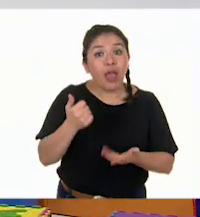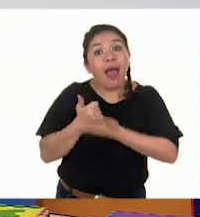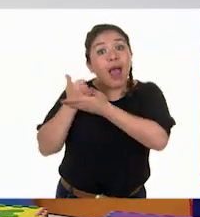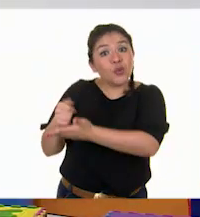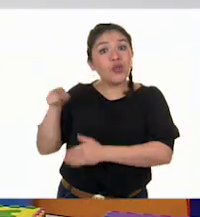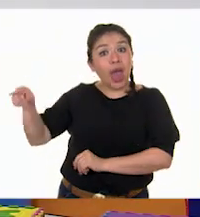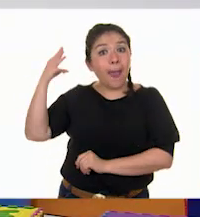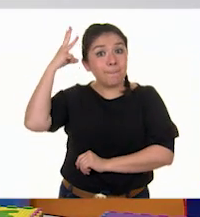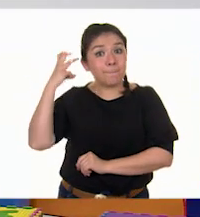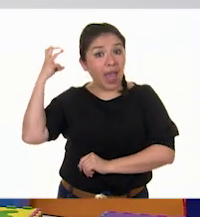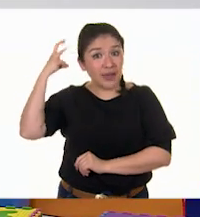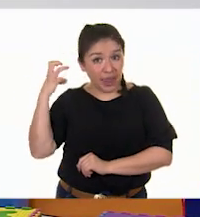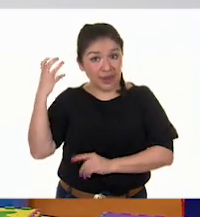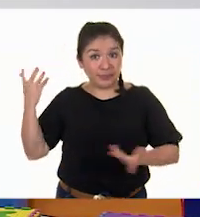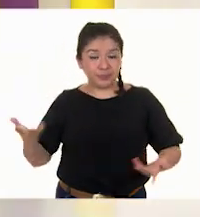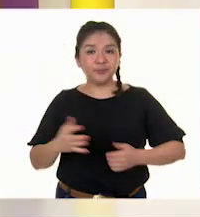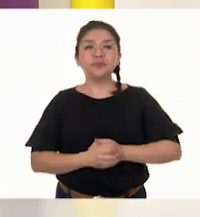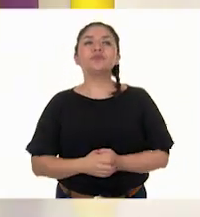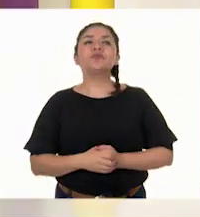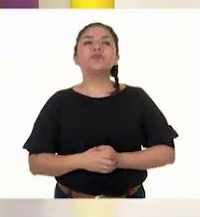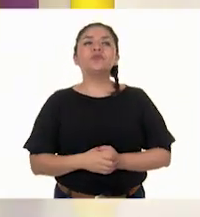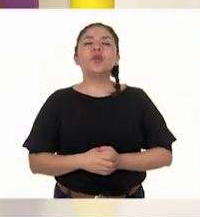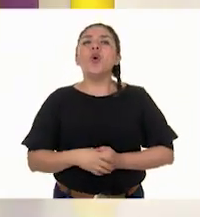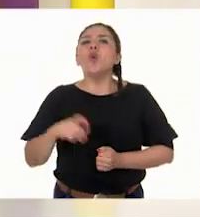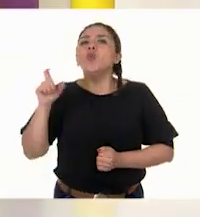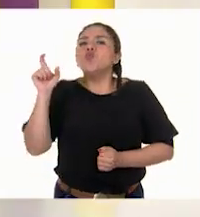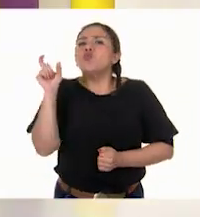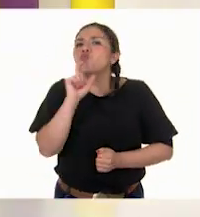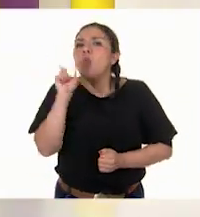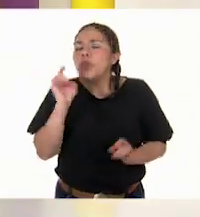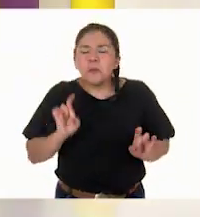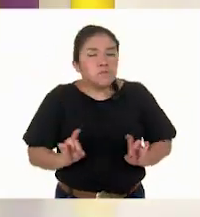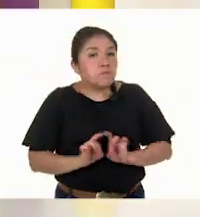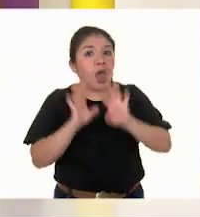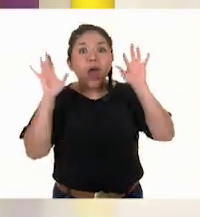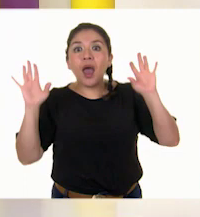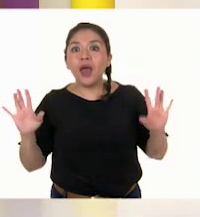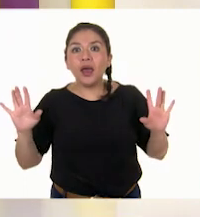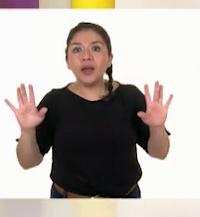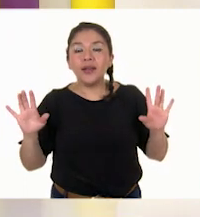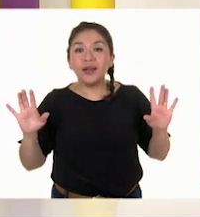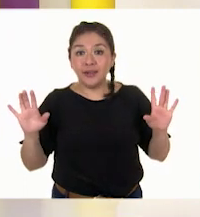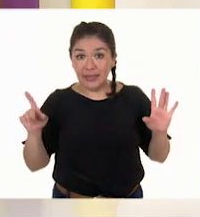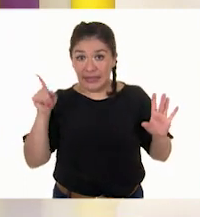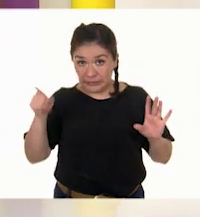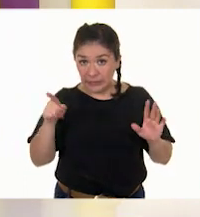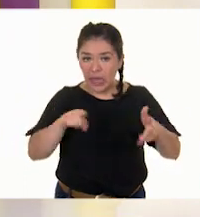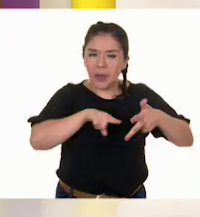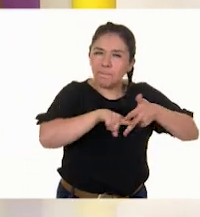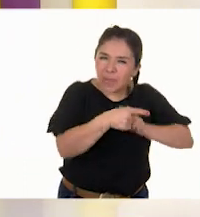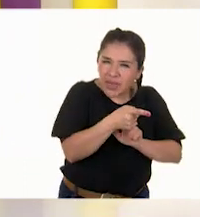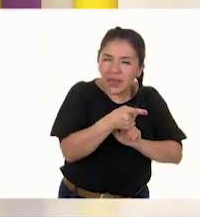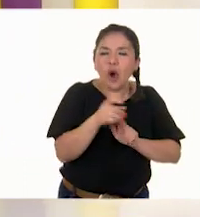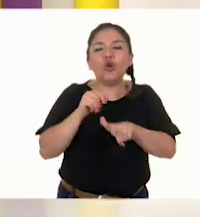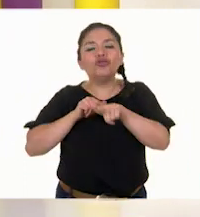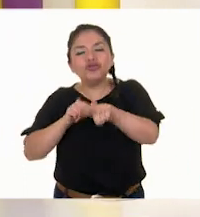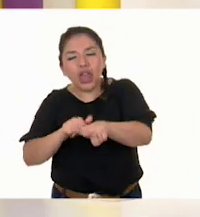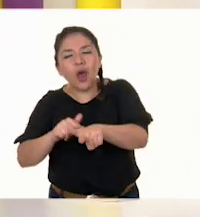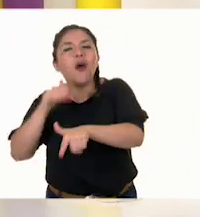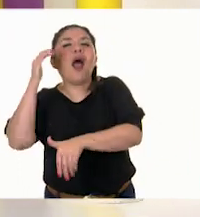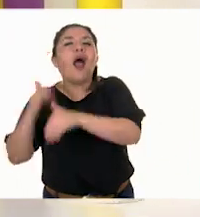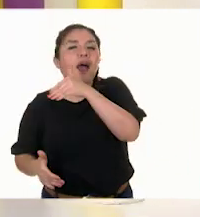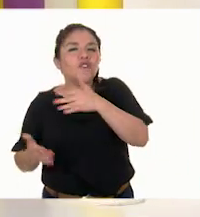Mariana, por favor. Dice, cuando de repente... ¡Ay! ¿Inicia, continúa o es el